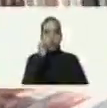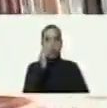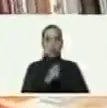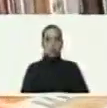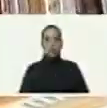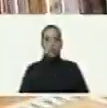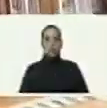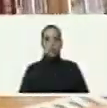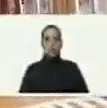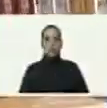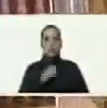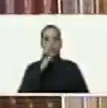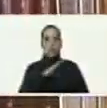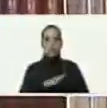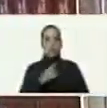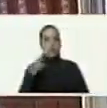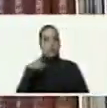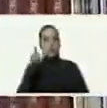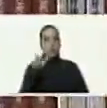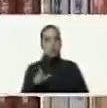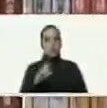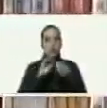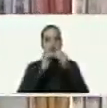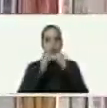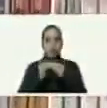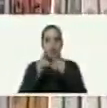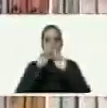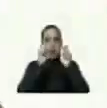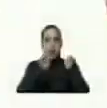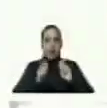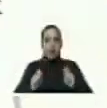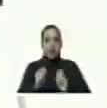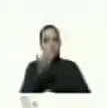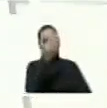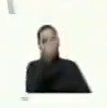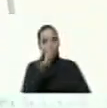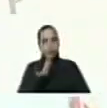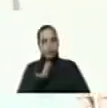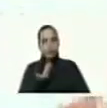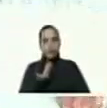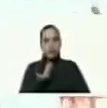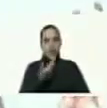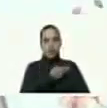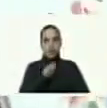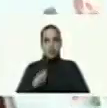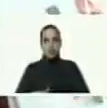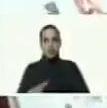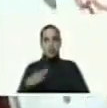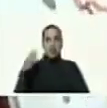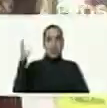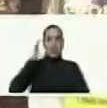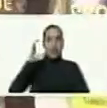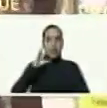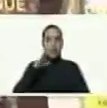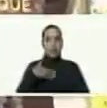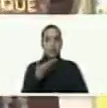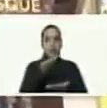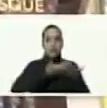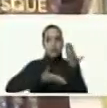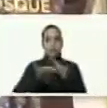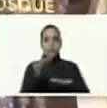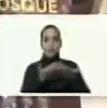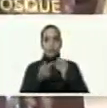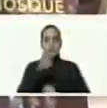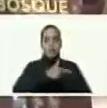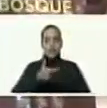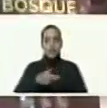Jianyu y el artista Wei Feng viajaron de China a Caracas para interactuar y compartir con los lectores